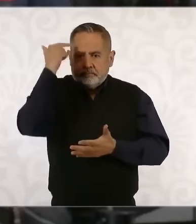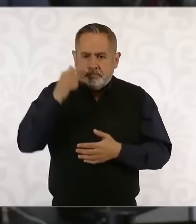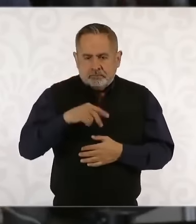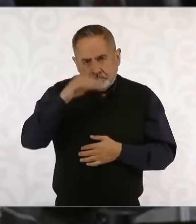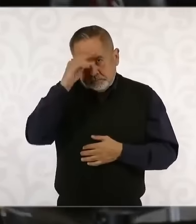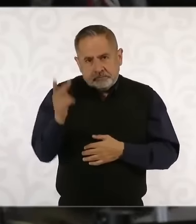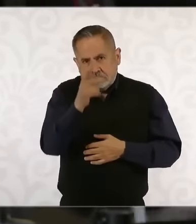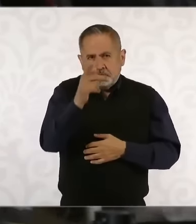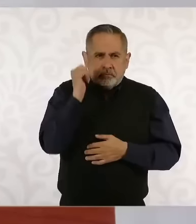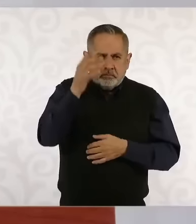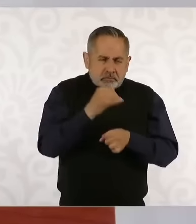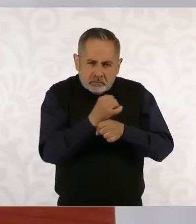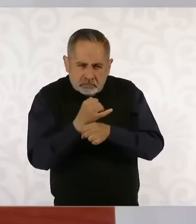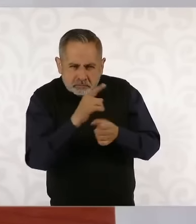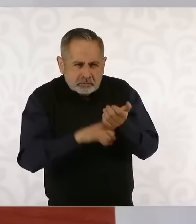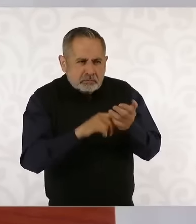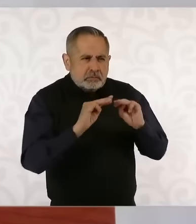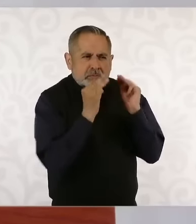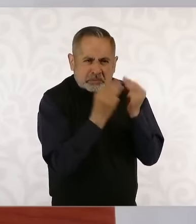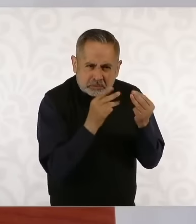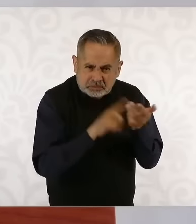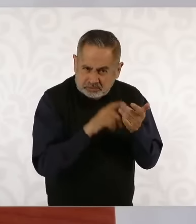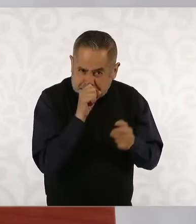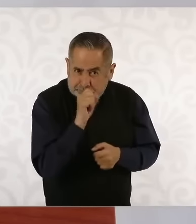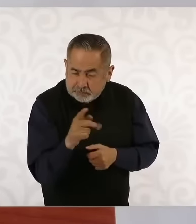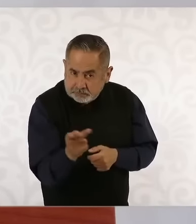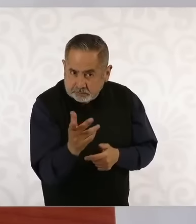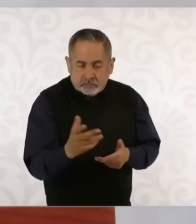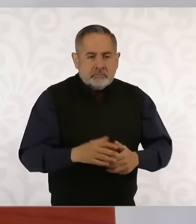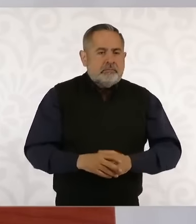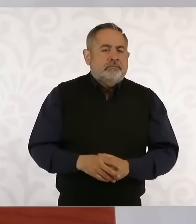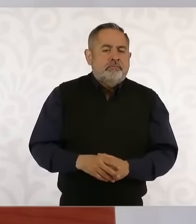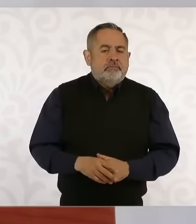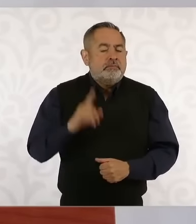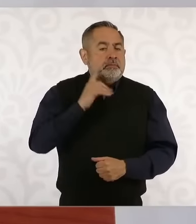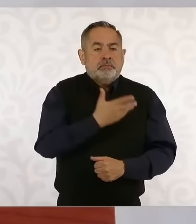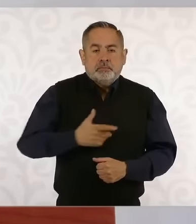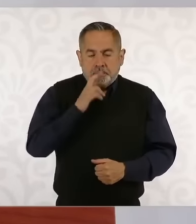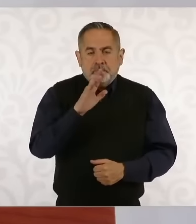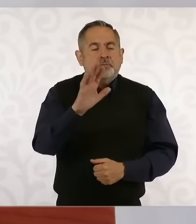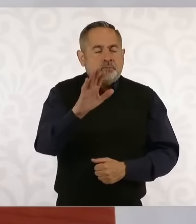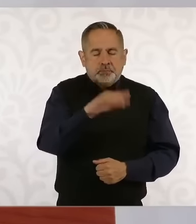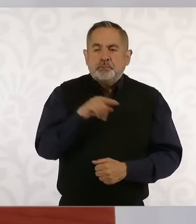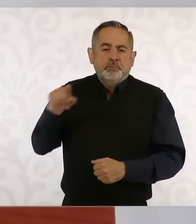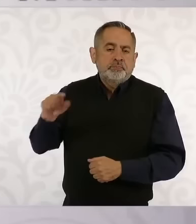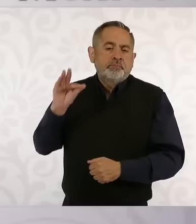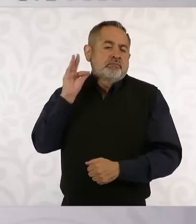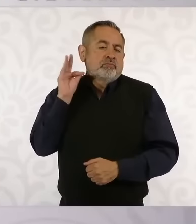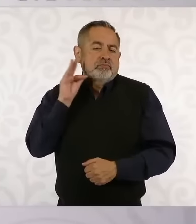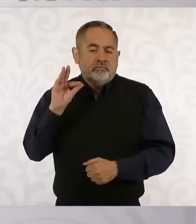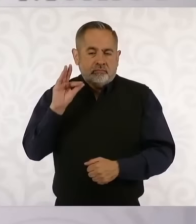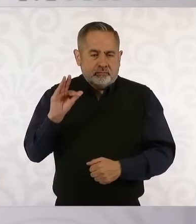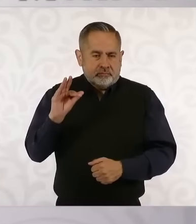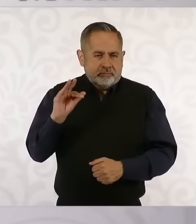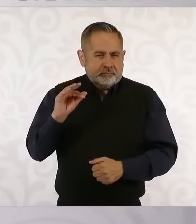está investigando esta parte? Tiene que investigarse. Está a cargo de la Fiscalía de la Ciudad